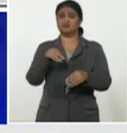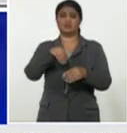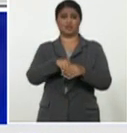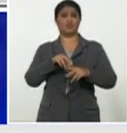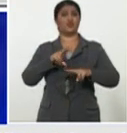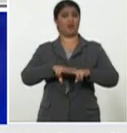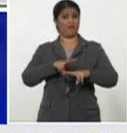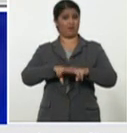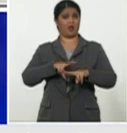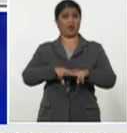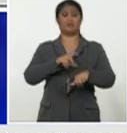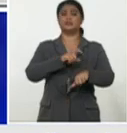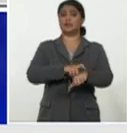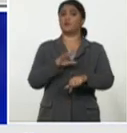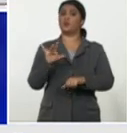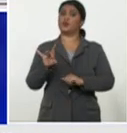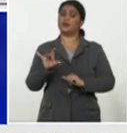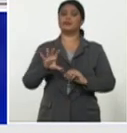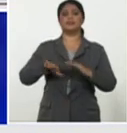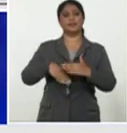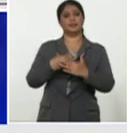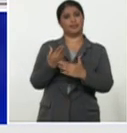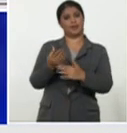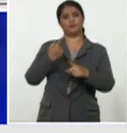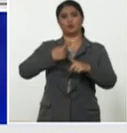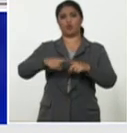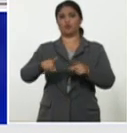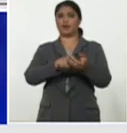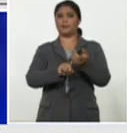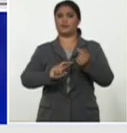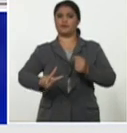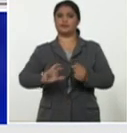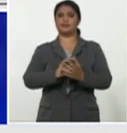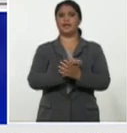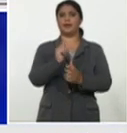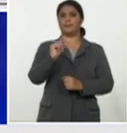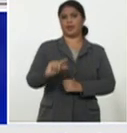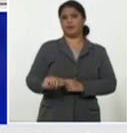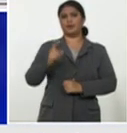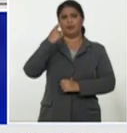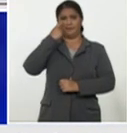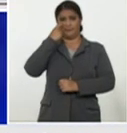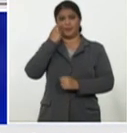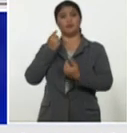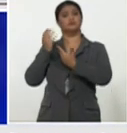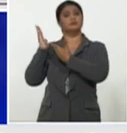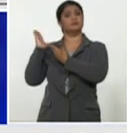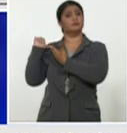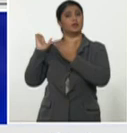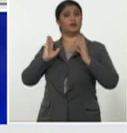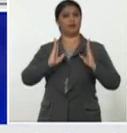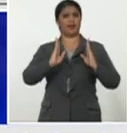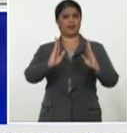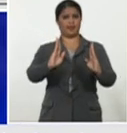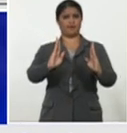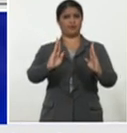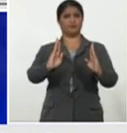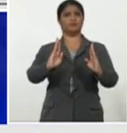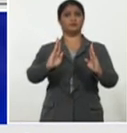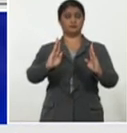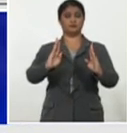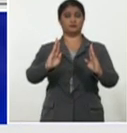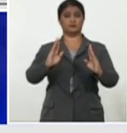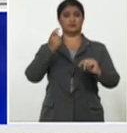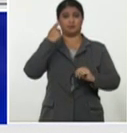días. Mayabeque lo tienen ahí también en el gráfico, una curva que